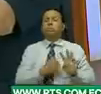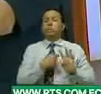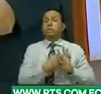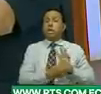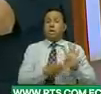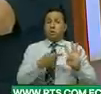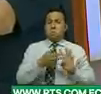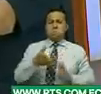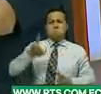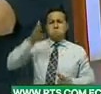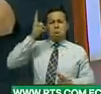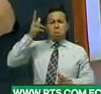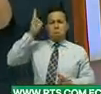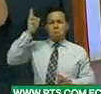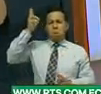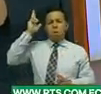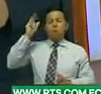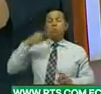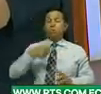varios disparos en aquel lugar.